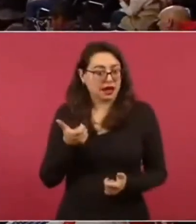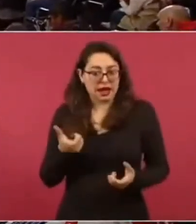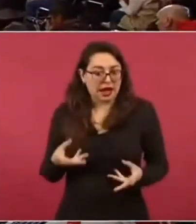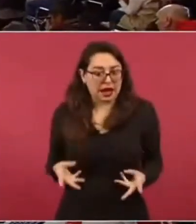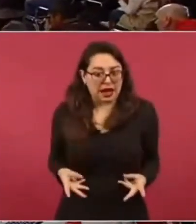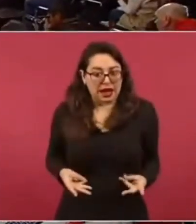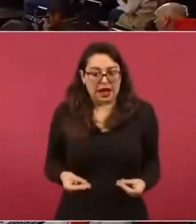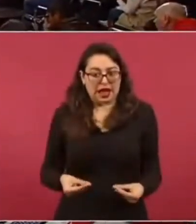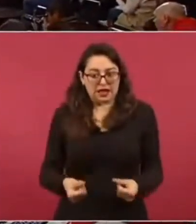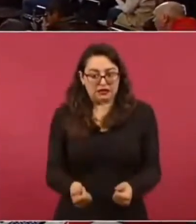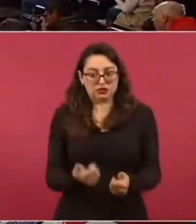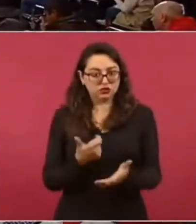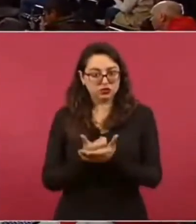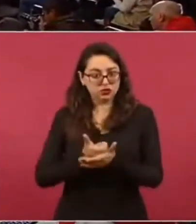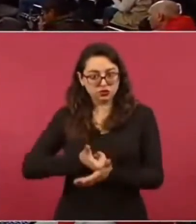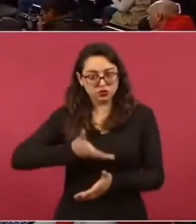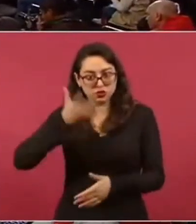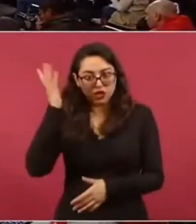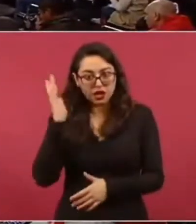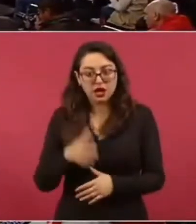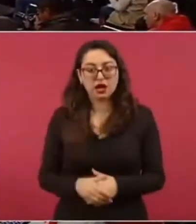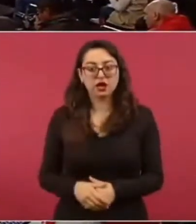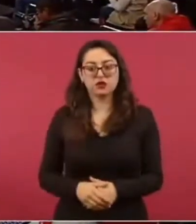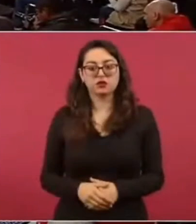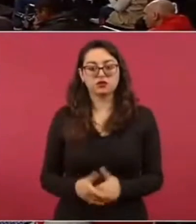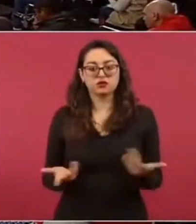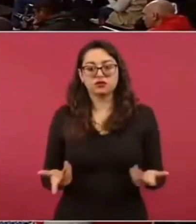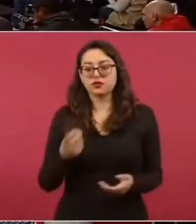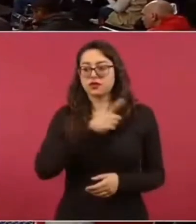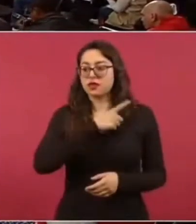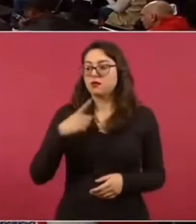traerla. Pues lo que hay que hacer es